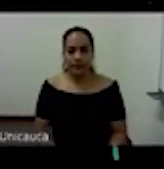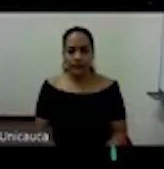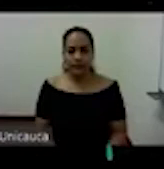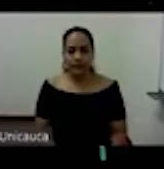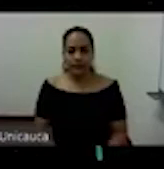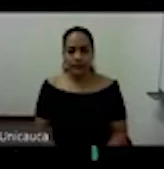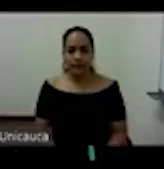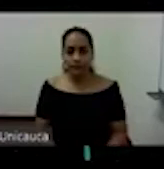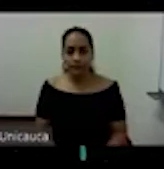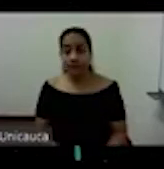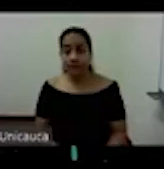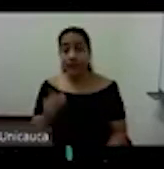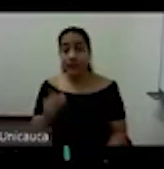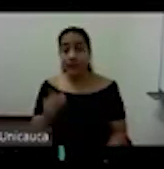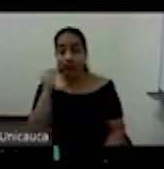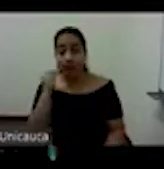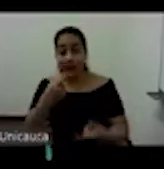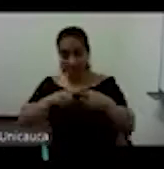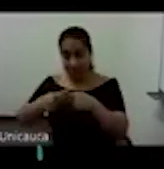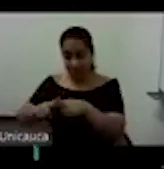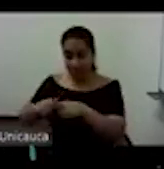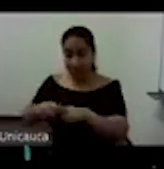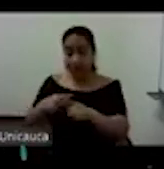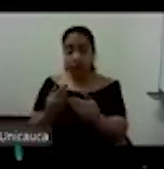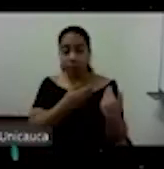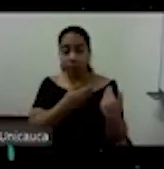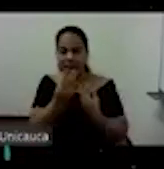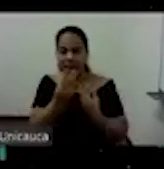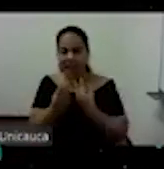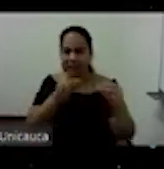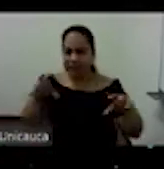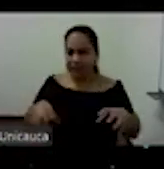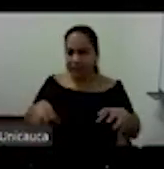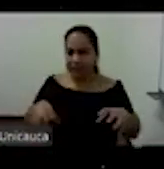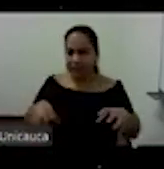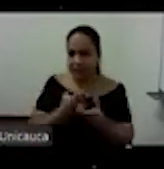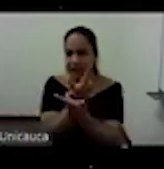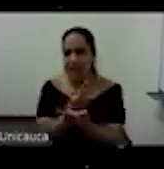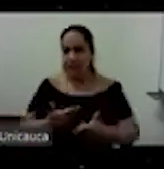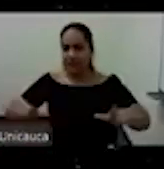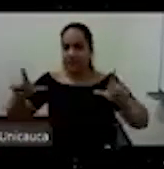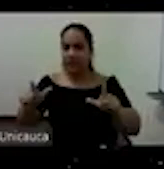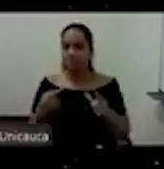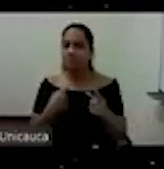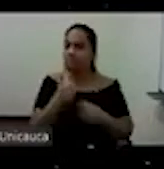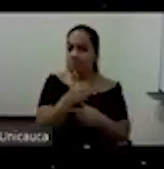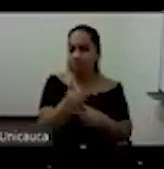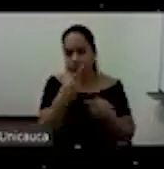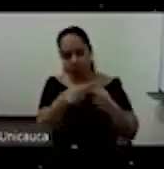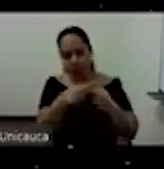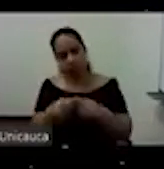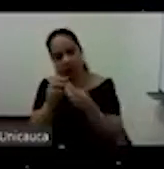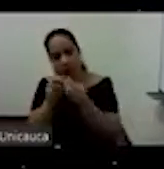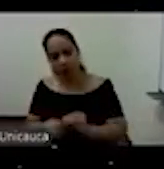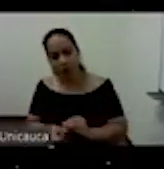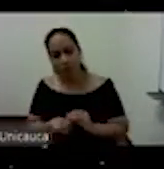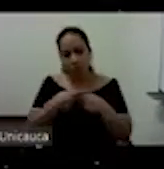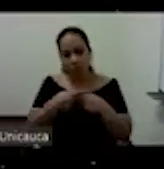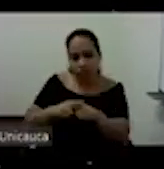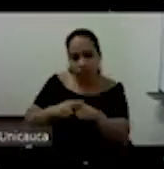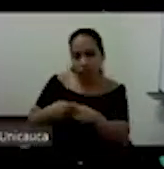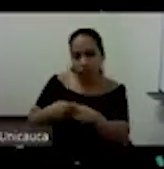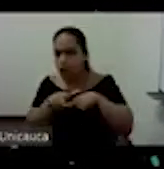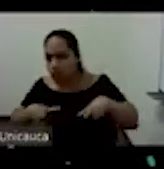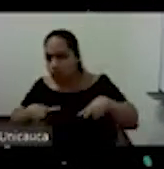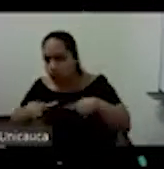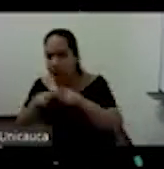Las mujeres tejedoras hacen un ejercicio de libertad y tejen a su manera con esos momentos, lugares